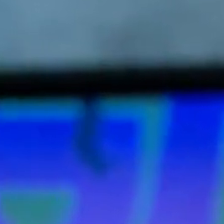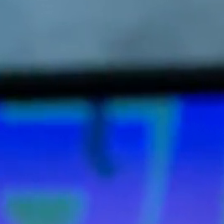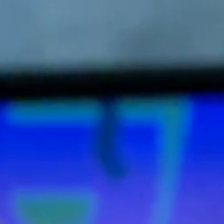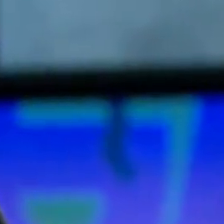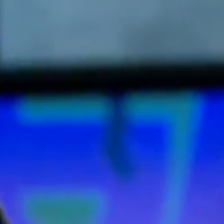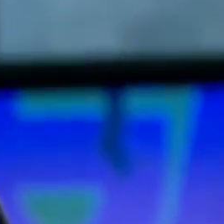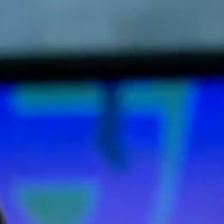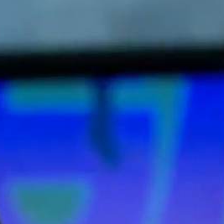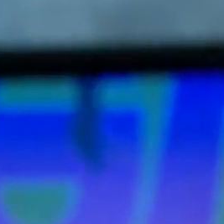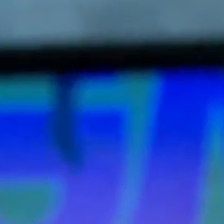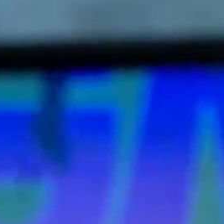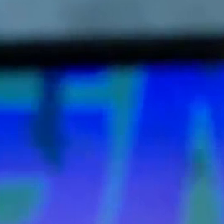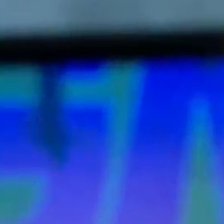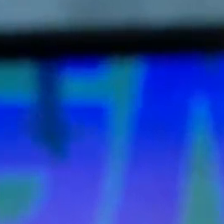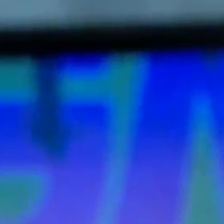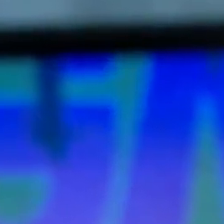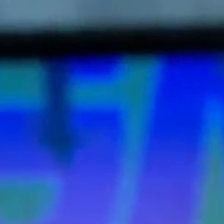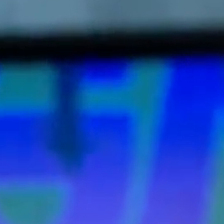Destruir de miedo,